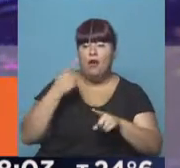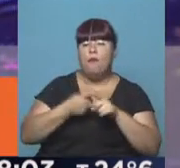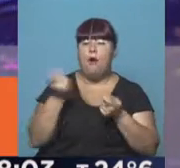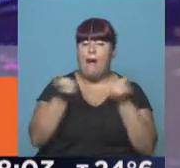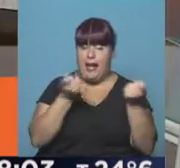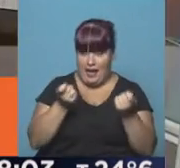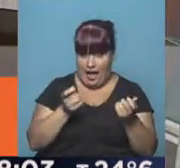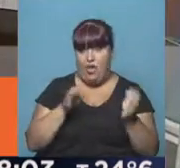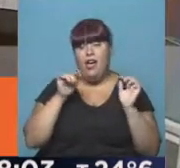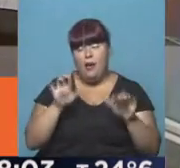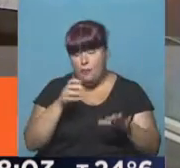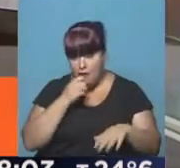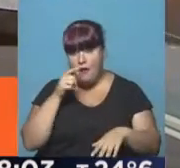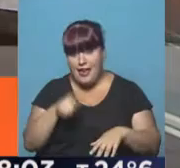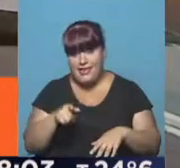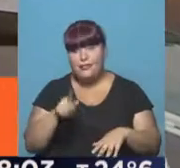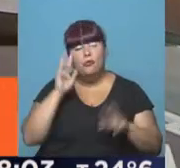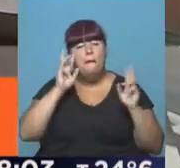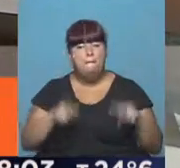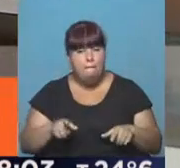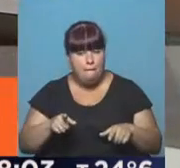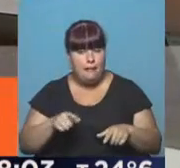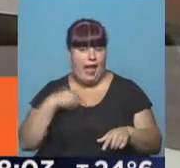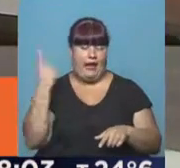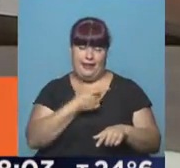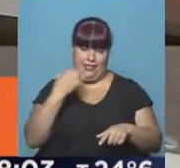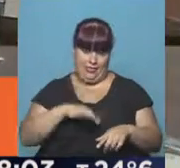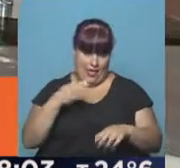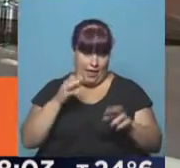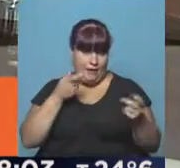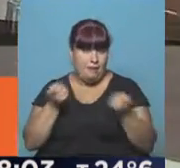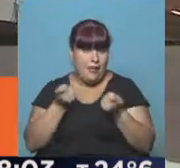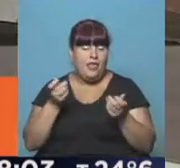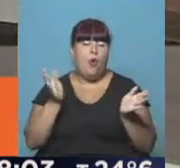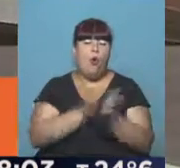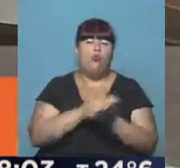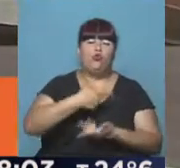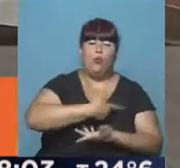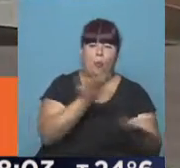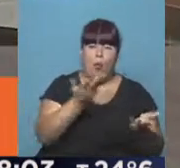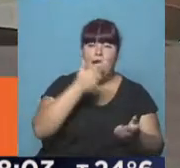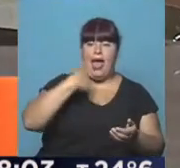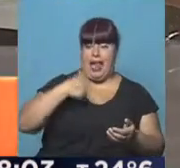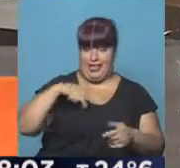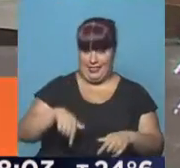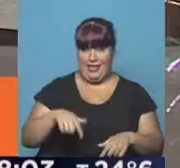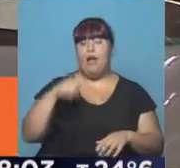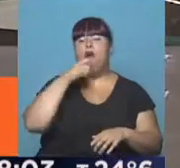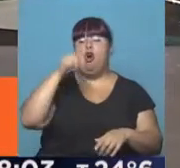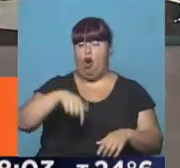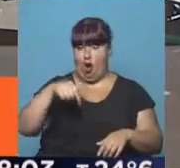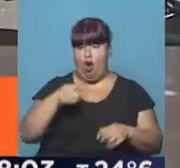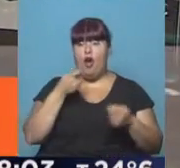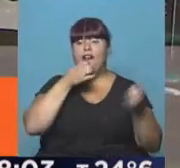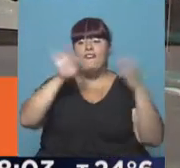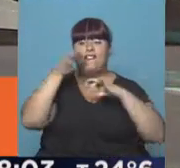mercados o sea esto esto es una estrategia que tenemos que hacer junto con la parte pública como país o sea hoy llegar a un